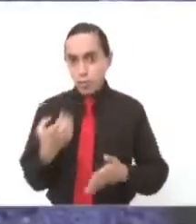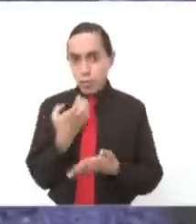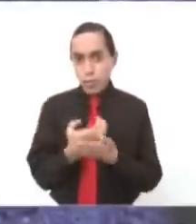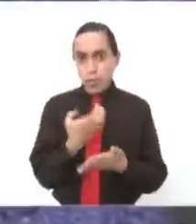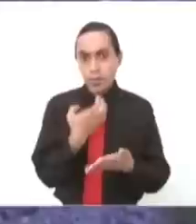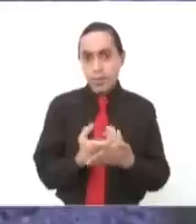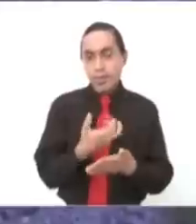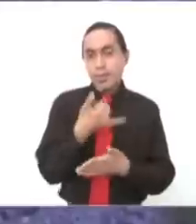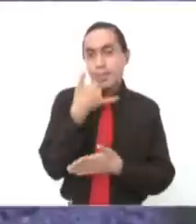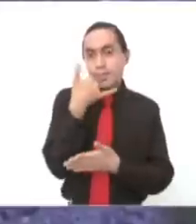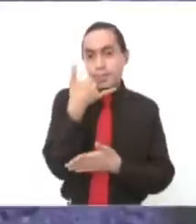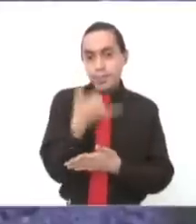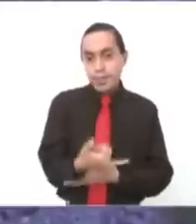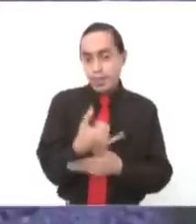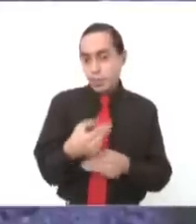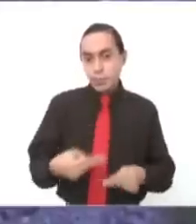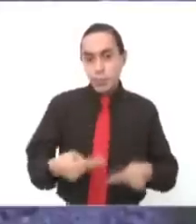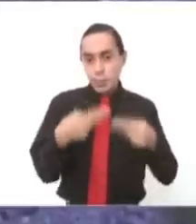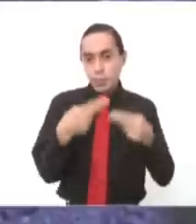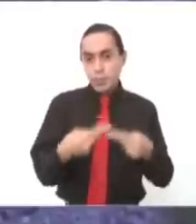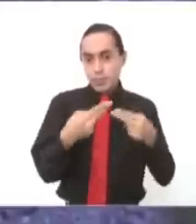exterior.